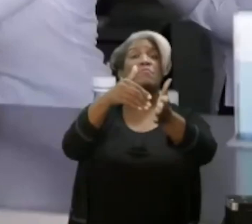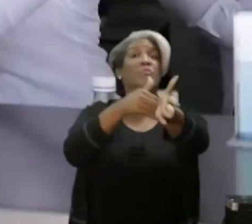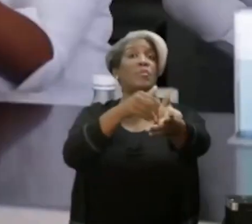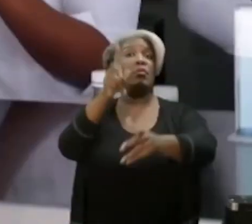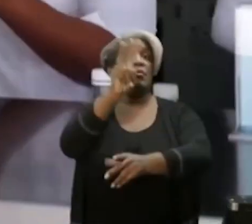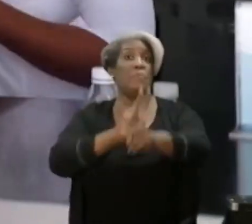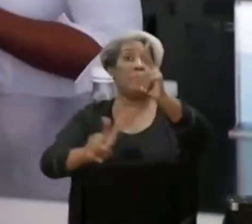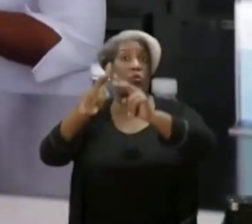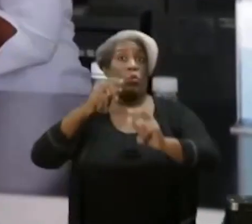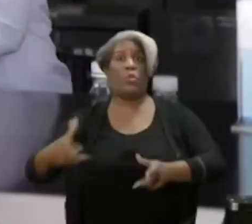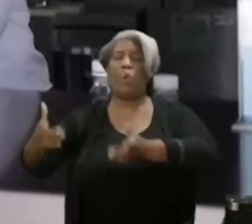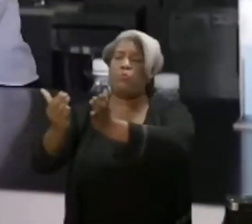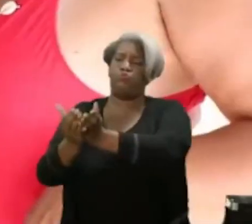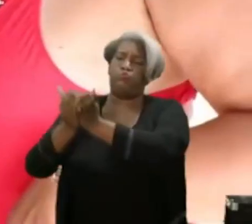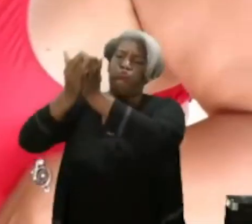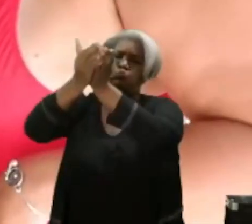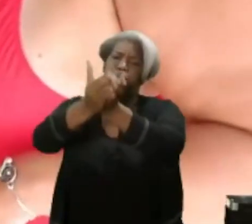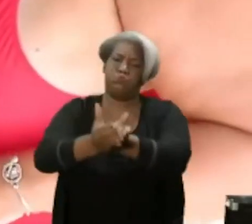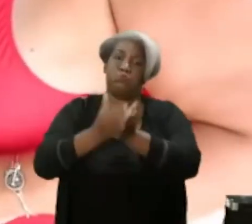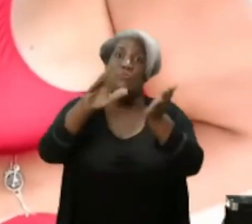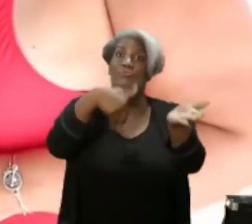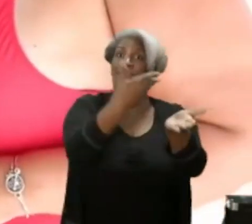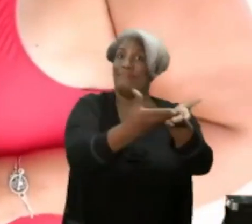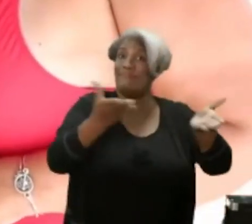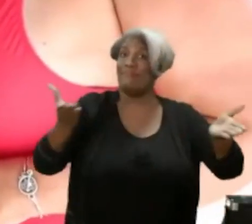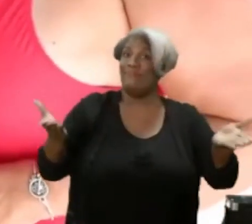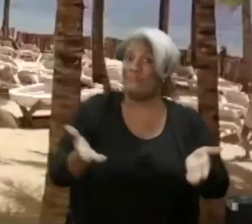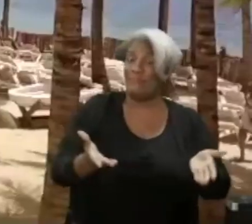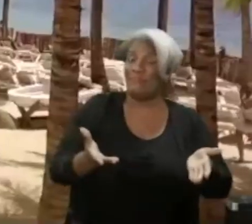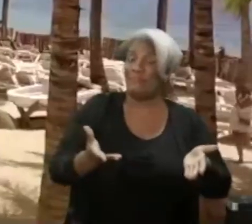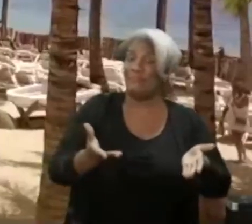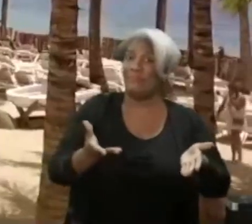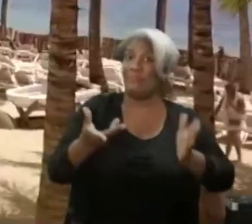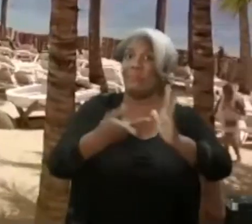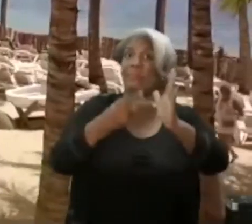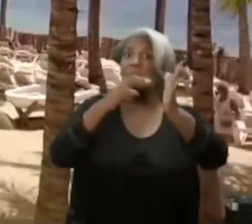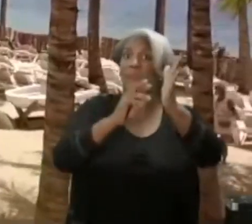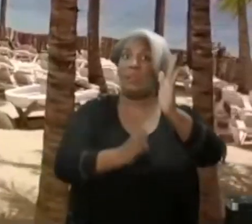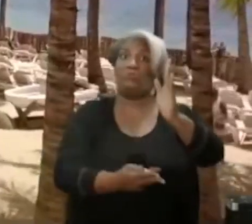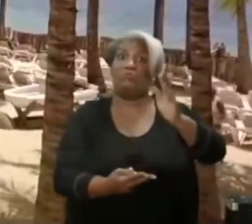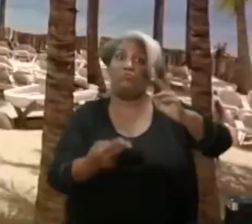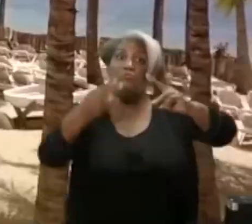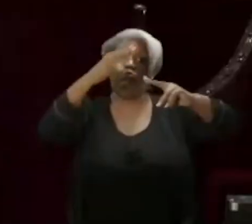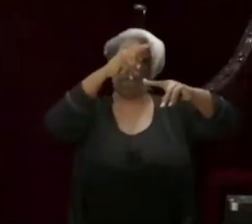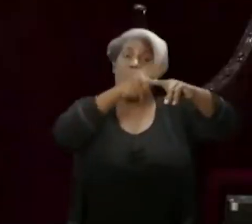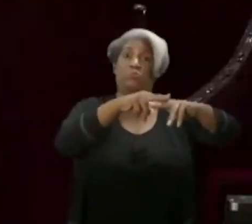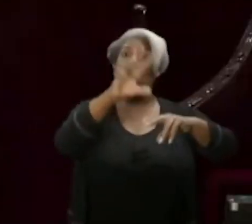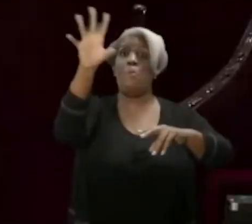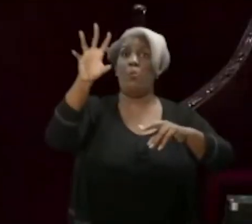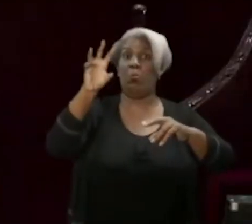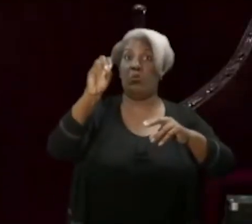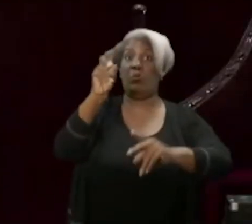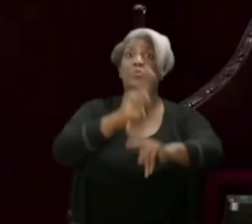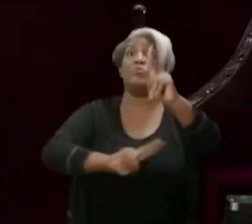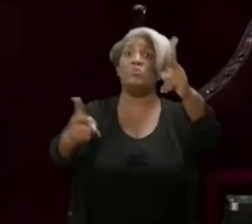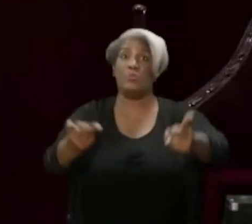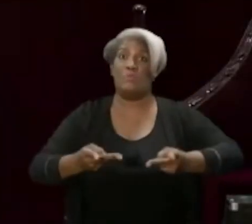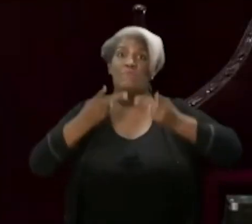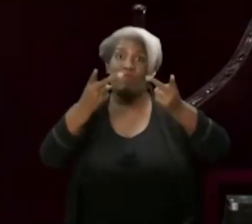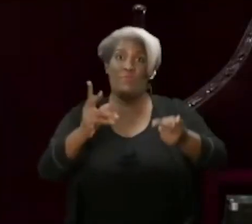8 millones y medio de visitantes, un 13% más que en el periodo anterior a la pandemia.